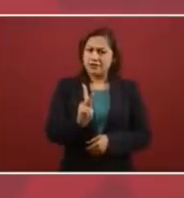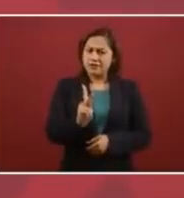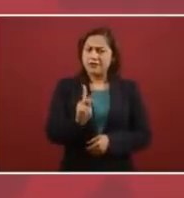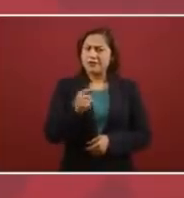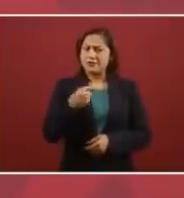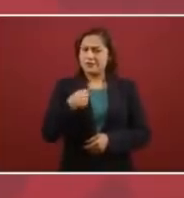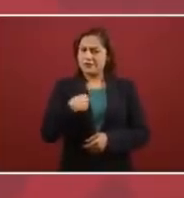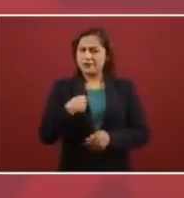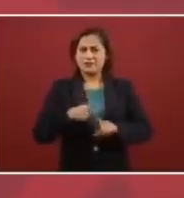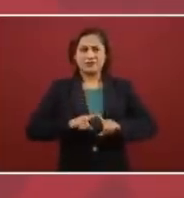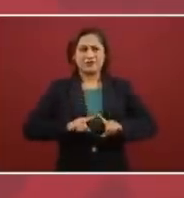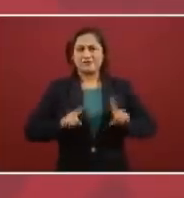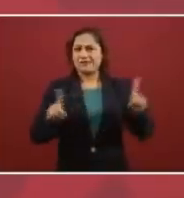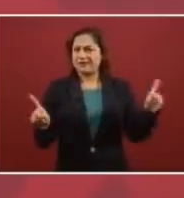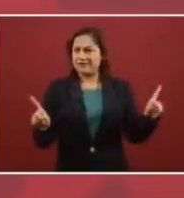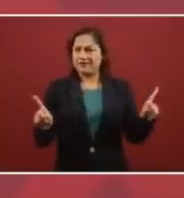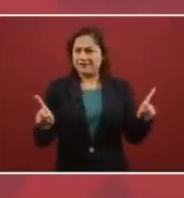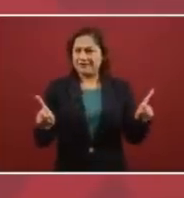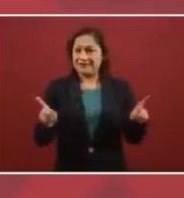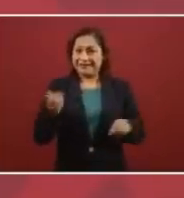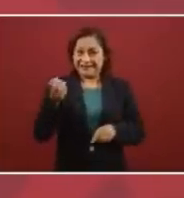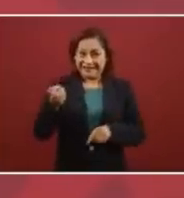eso es el conservadorismo